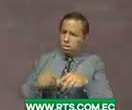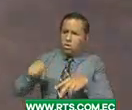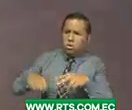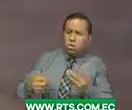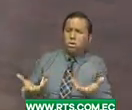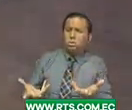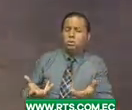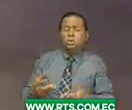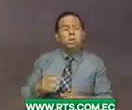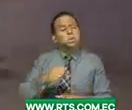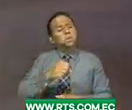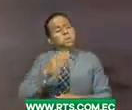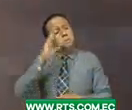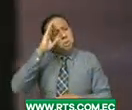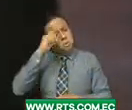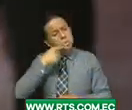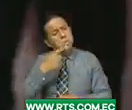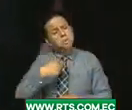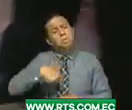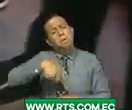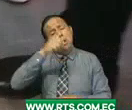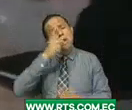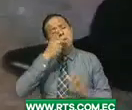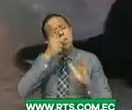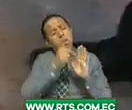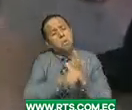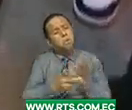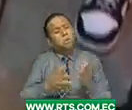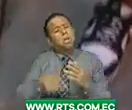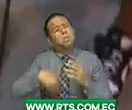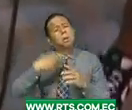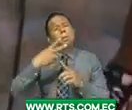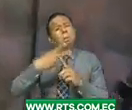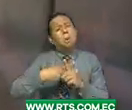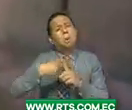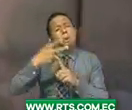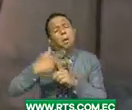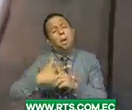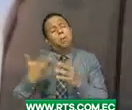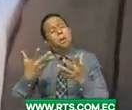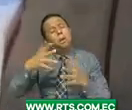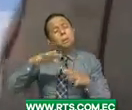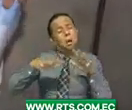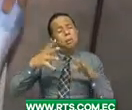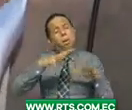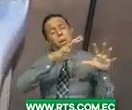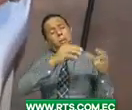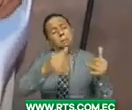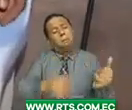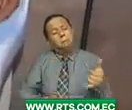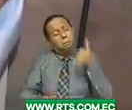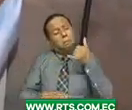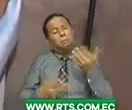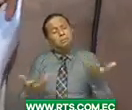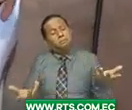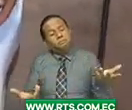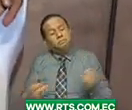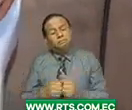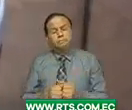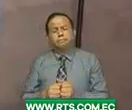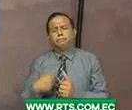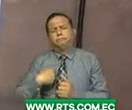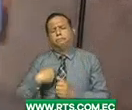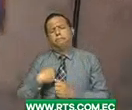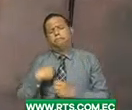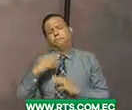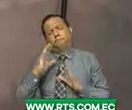policía nos dijo que tenemos que poner una denuncia y que por medio de 2 meses, 3 meses, si es que se recupera el teléfono, nos podían devolver. Ahí nosotros les